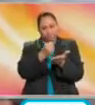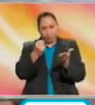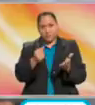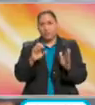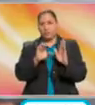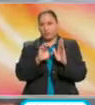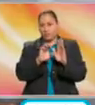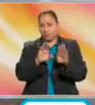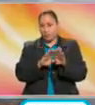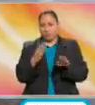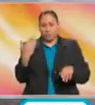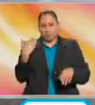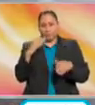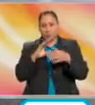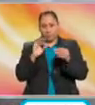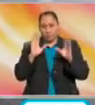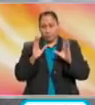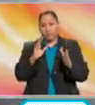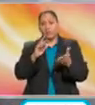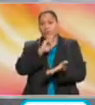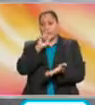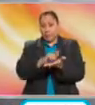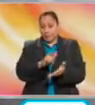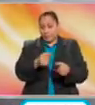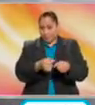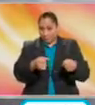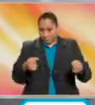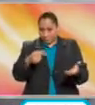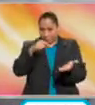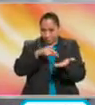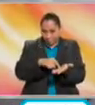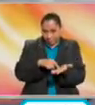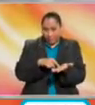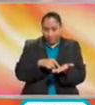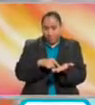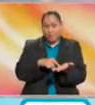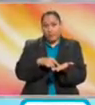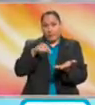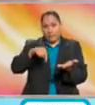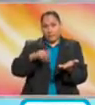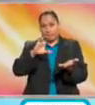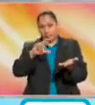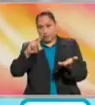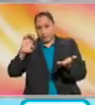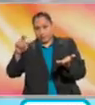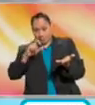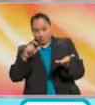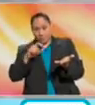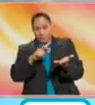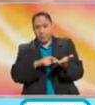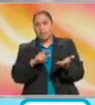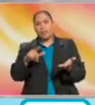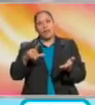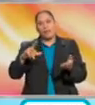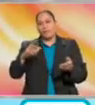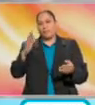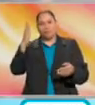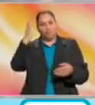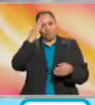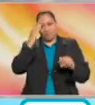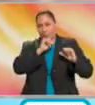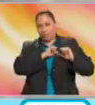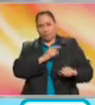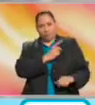comentábamos en días pasados, a nivel constitucional, en el campo de la Ciudad de México, como en esa autonomía que tiene, y